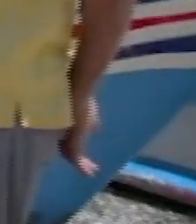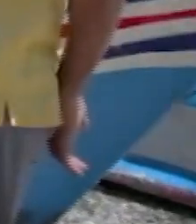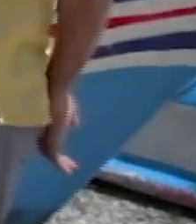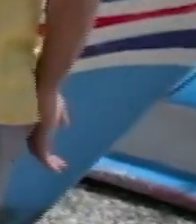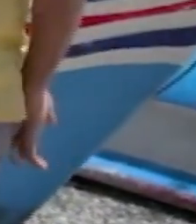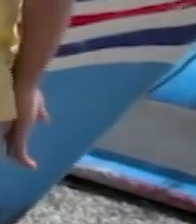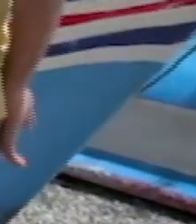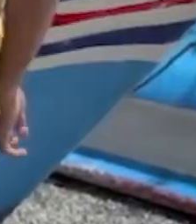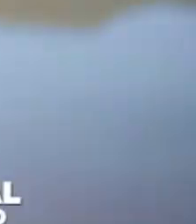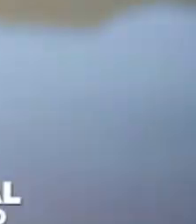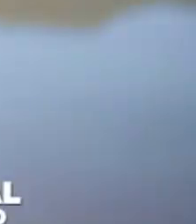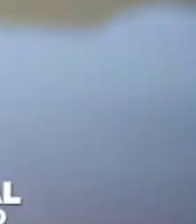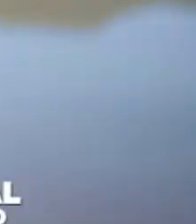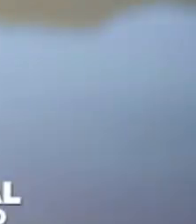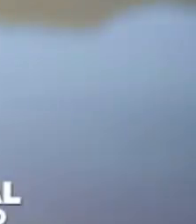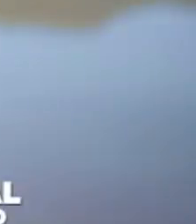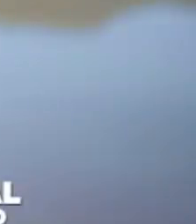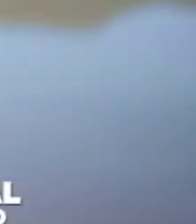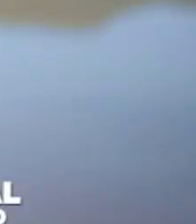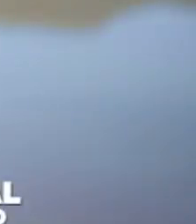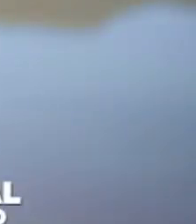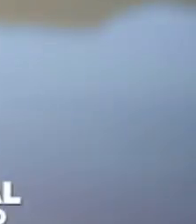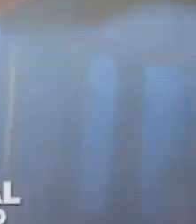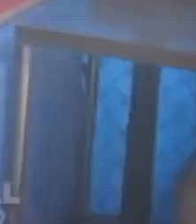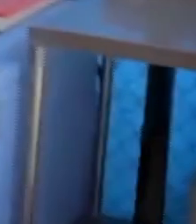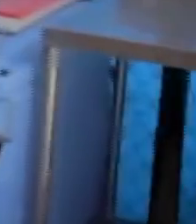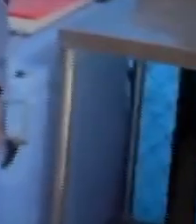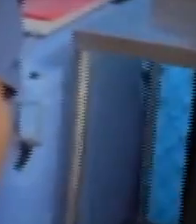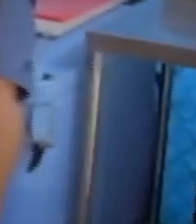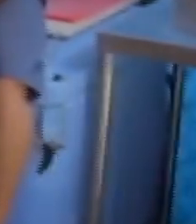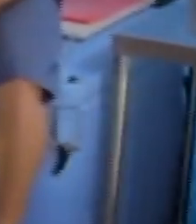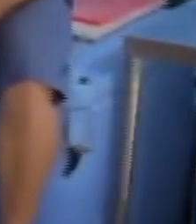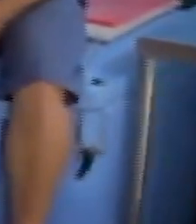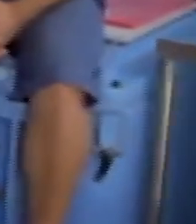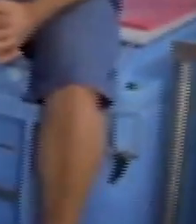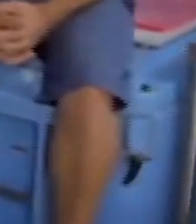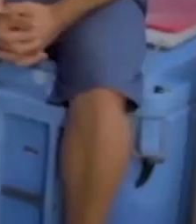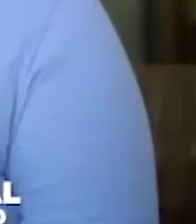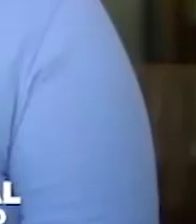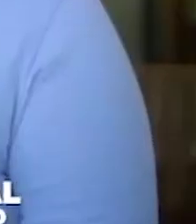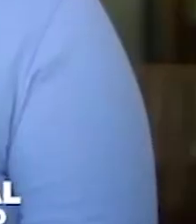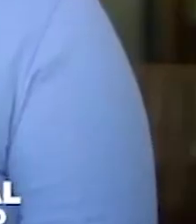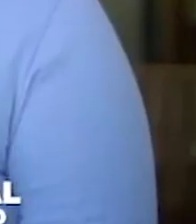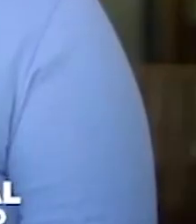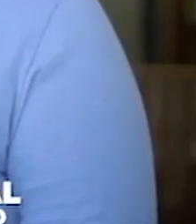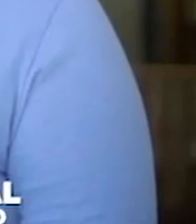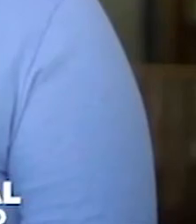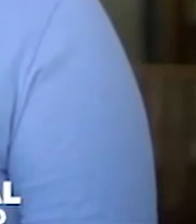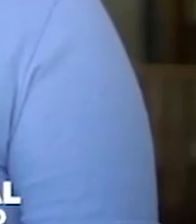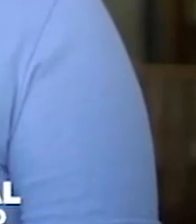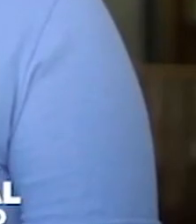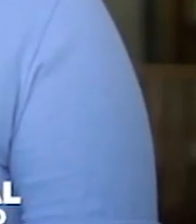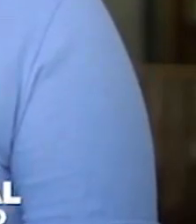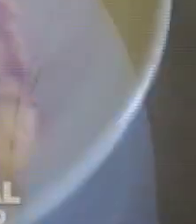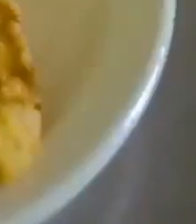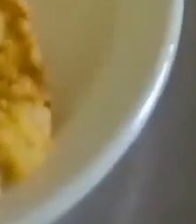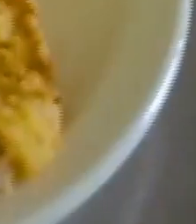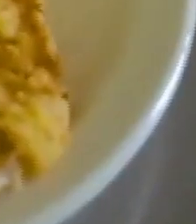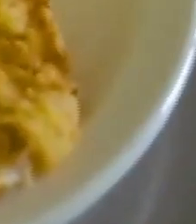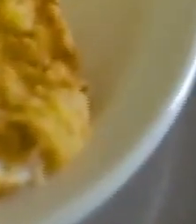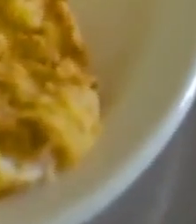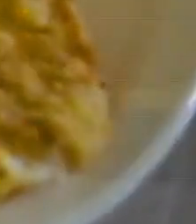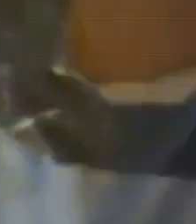como pescadores siempre tenemos necesidades y con la pandemia se aumentaron mucho más. La Fundación Mar Viva y el Banco Nacional pues nos